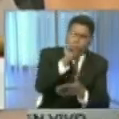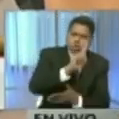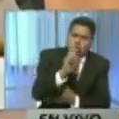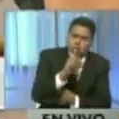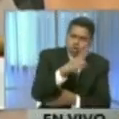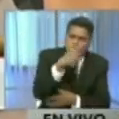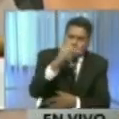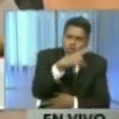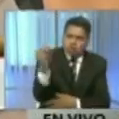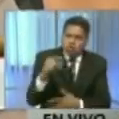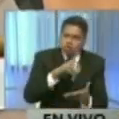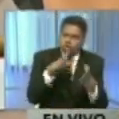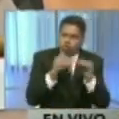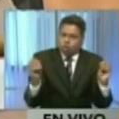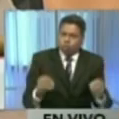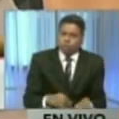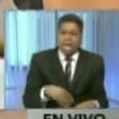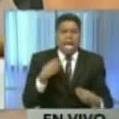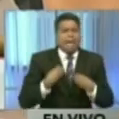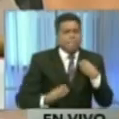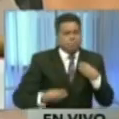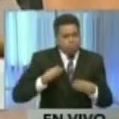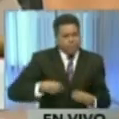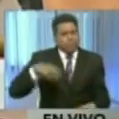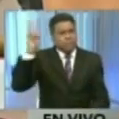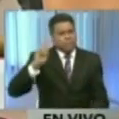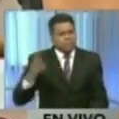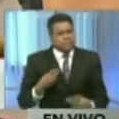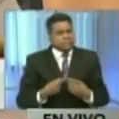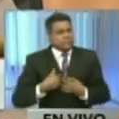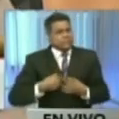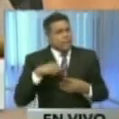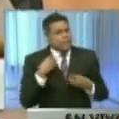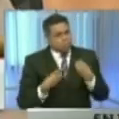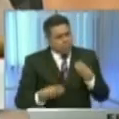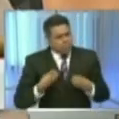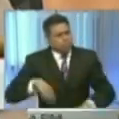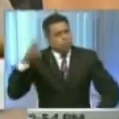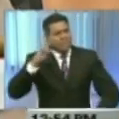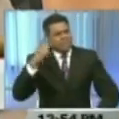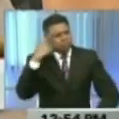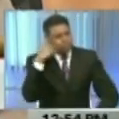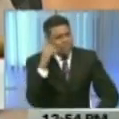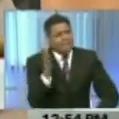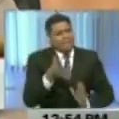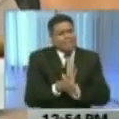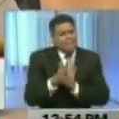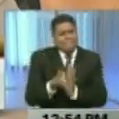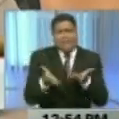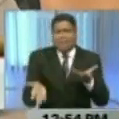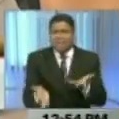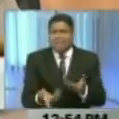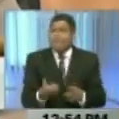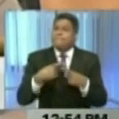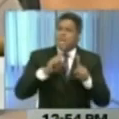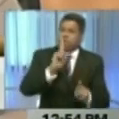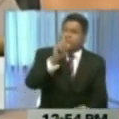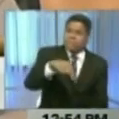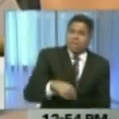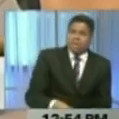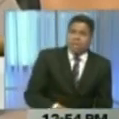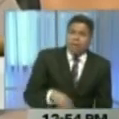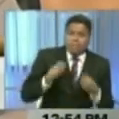su preocupación por Venezuela. Yo también les digo, preocúpense por atender las necesidades de sus países. Ahí